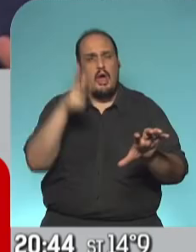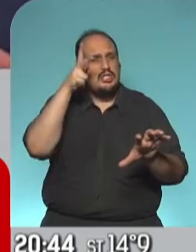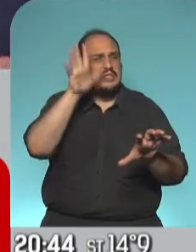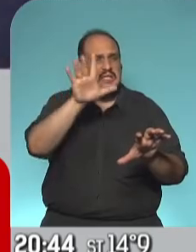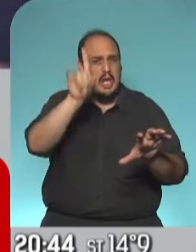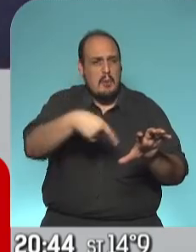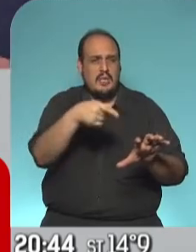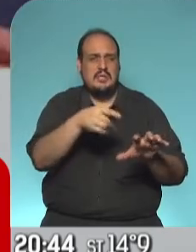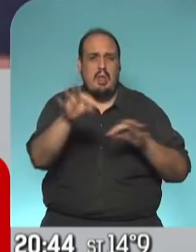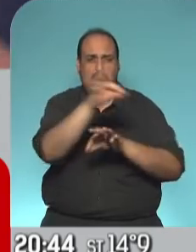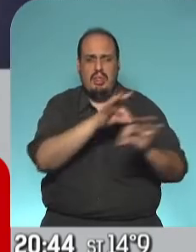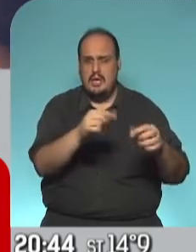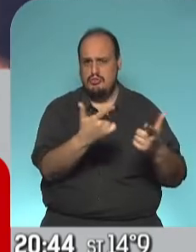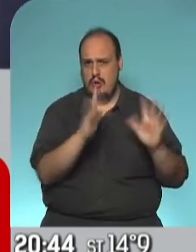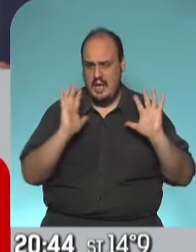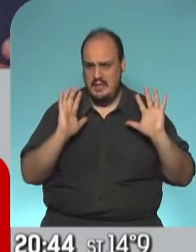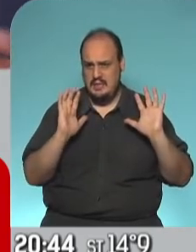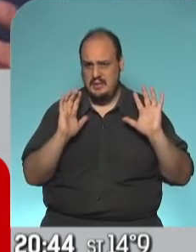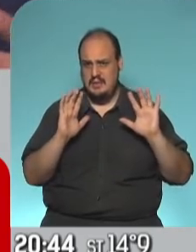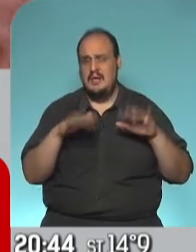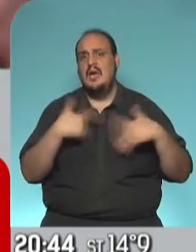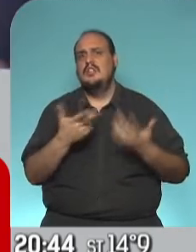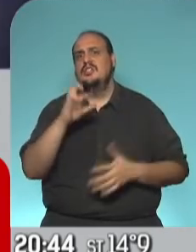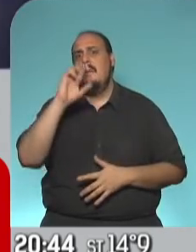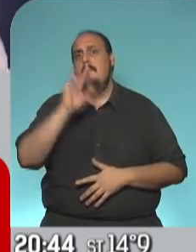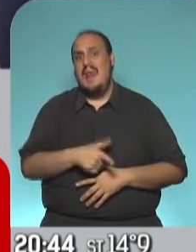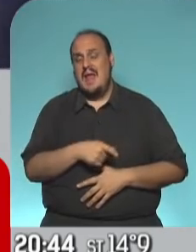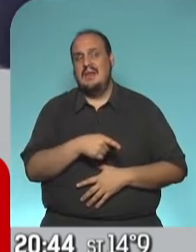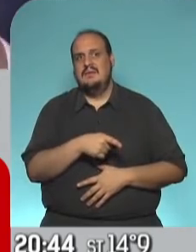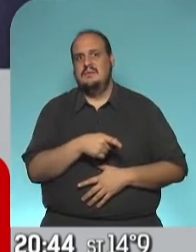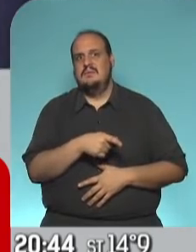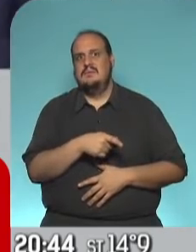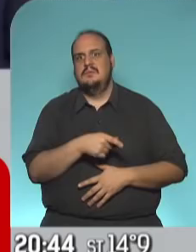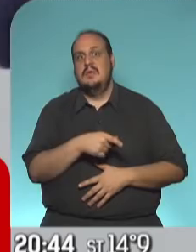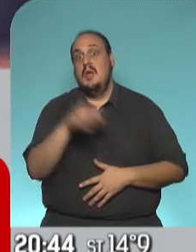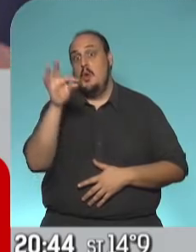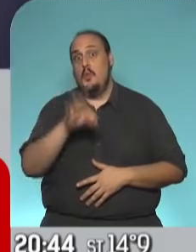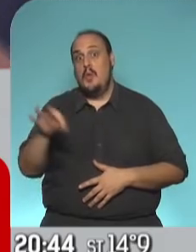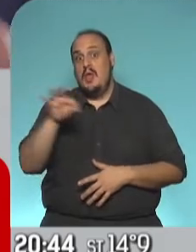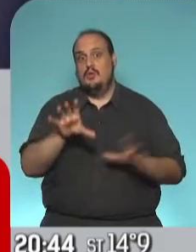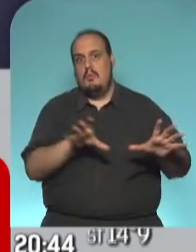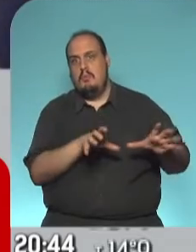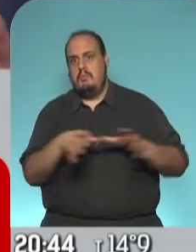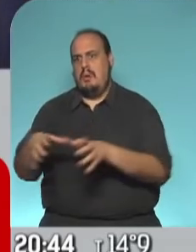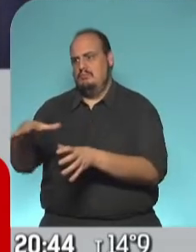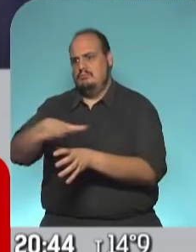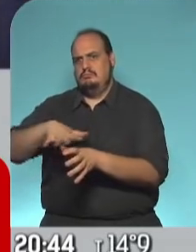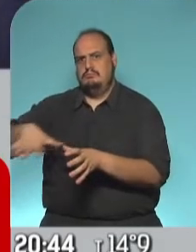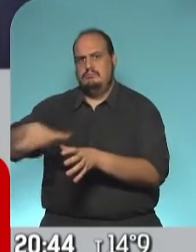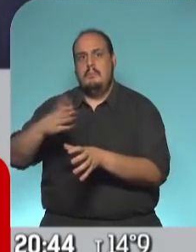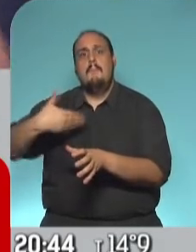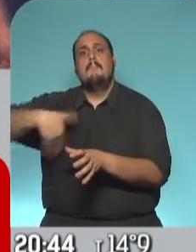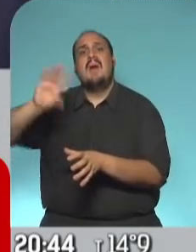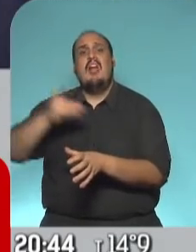tiene transmisión comunitaria y que la estrategia que se ha implementado ha permitido cercar al virus a determinados focos,